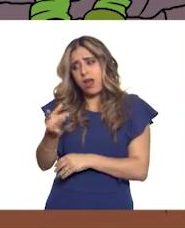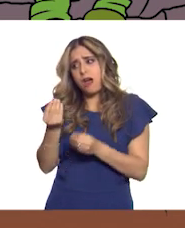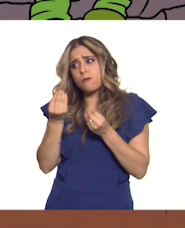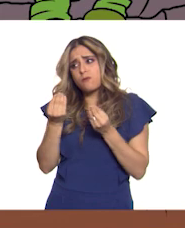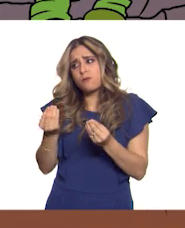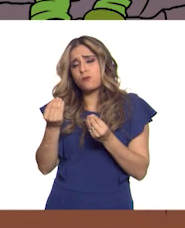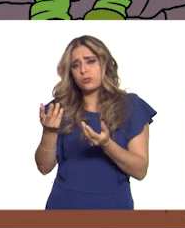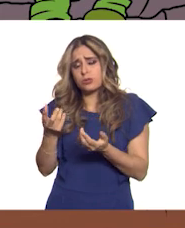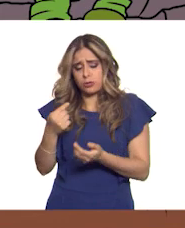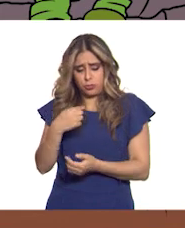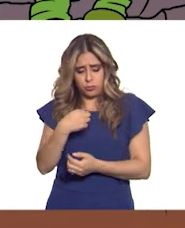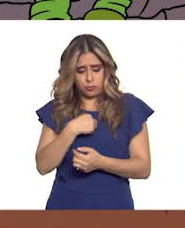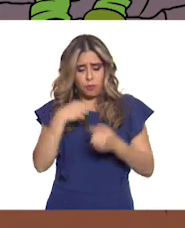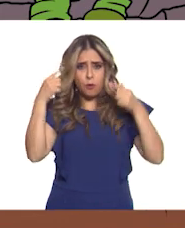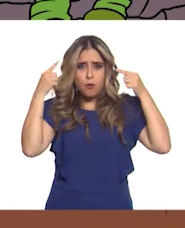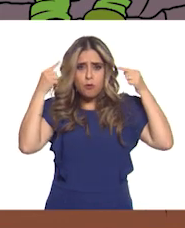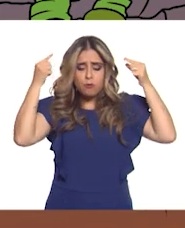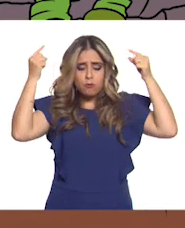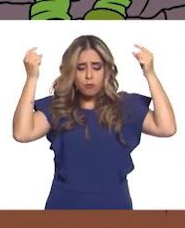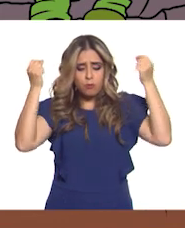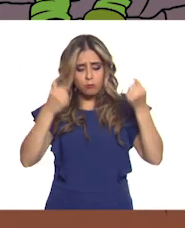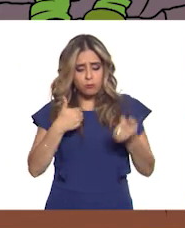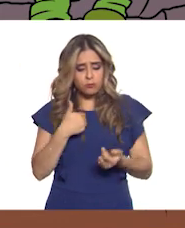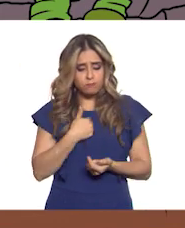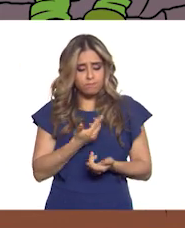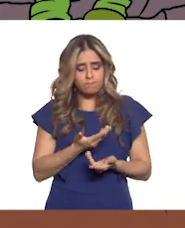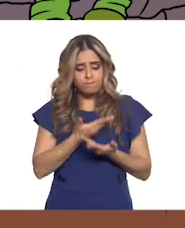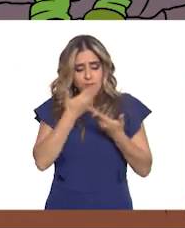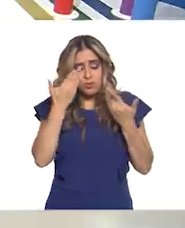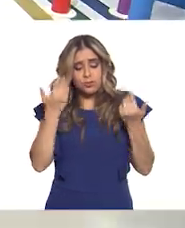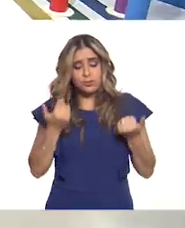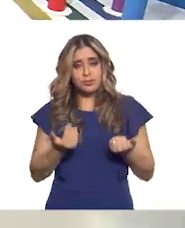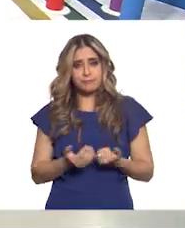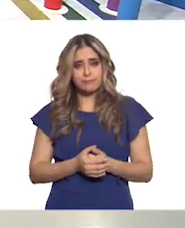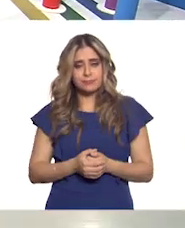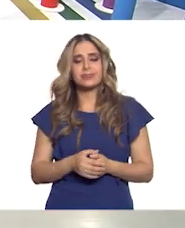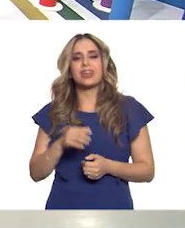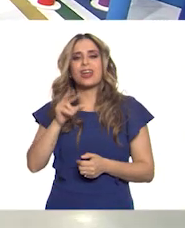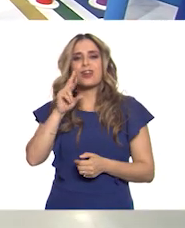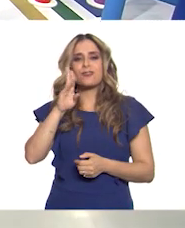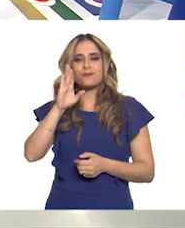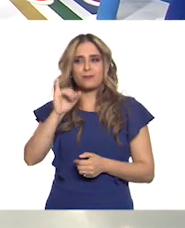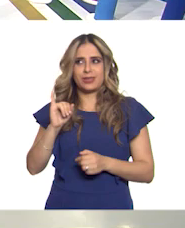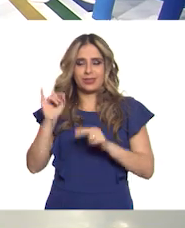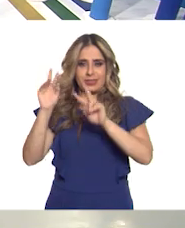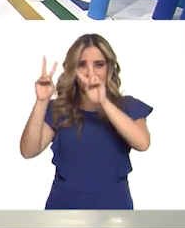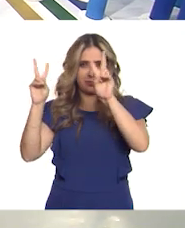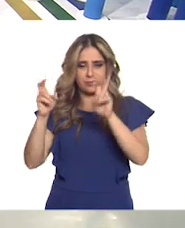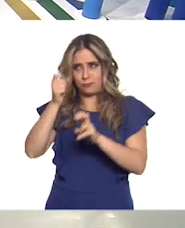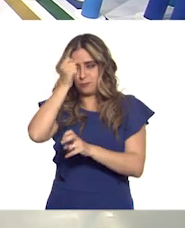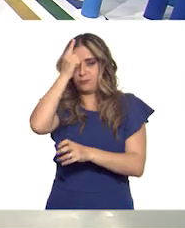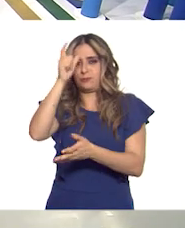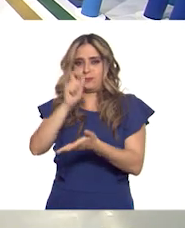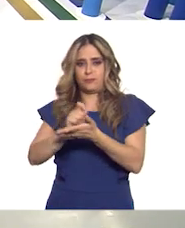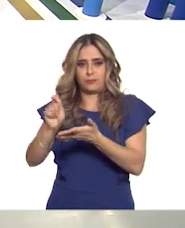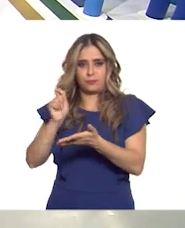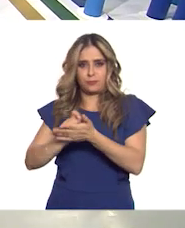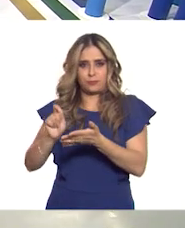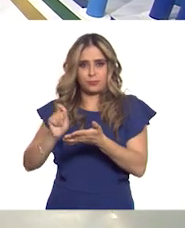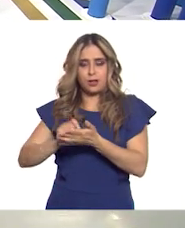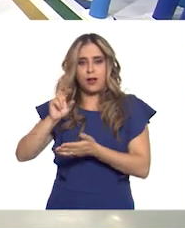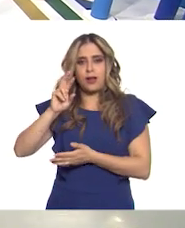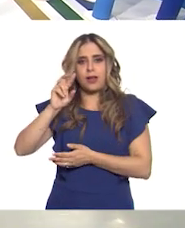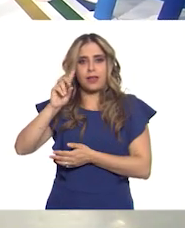ser quien soy, no lo sé. Rubén Darío, El Rubí, fragmento, antología de Rubén